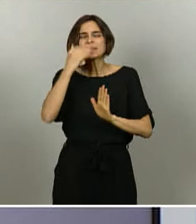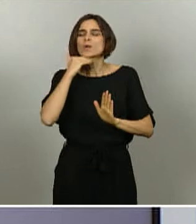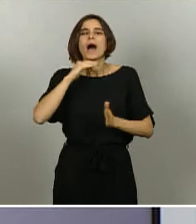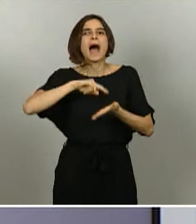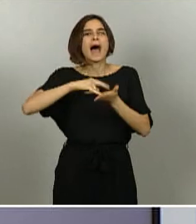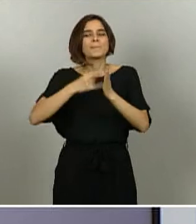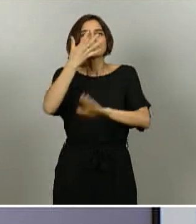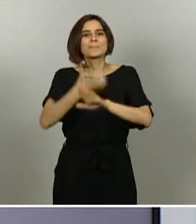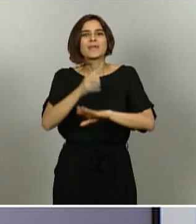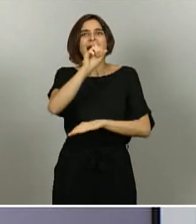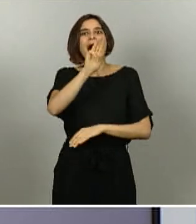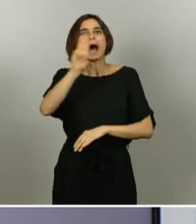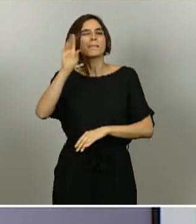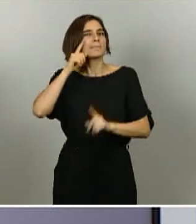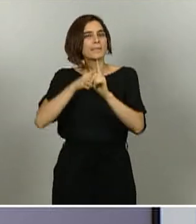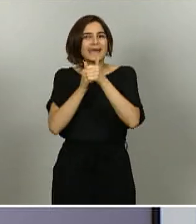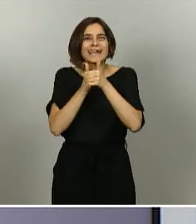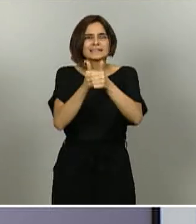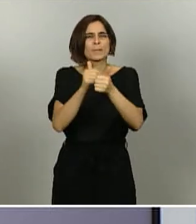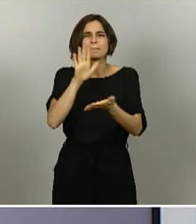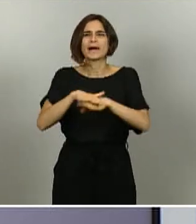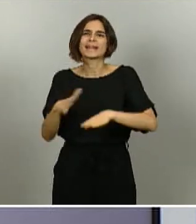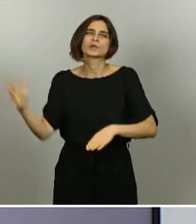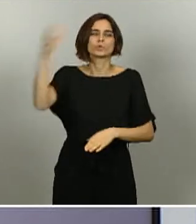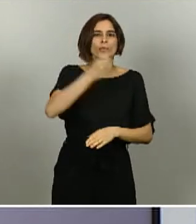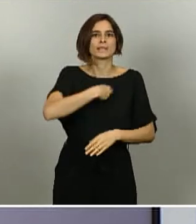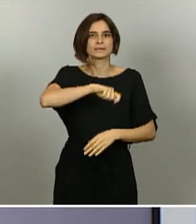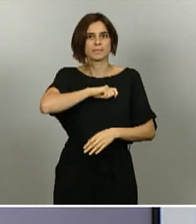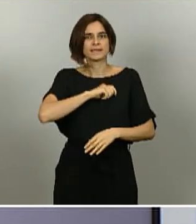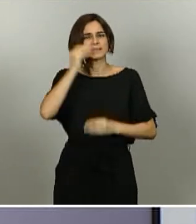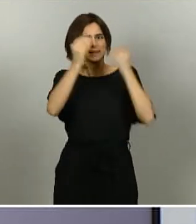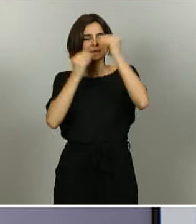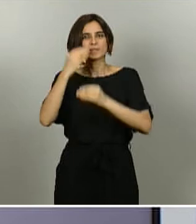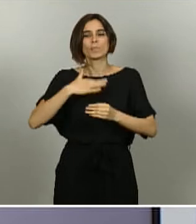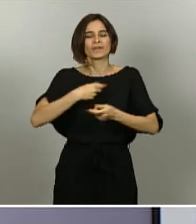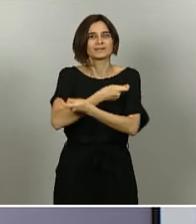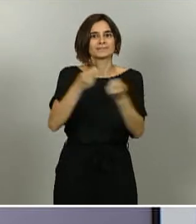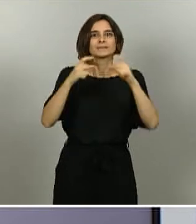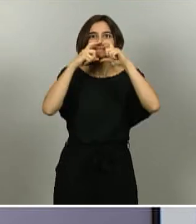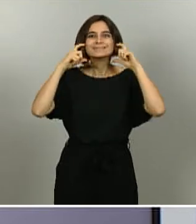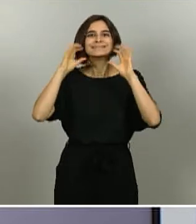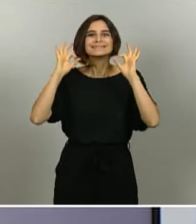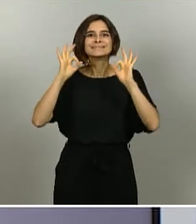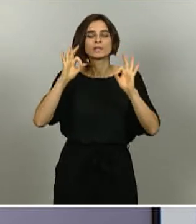garantizar las comunidades el acceso a mascarillas para los colectivos vulnerables para preservar la salud pública?